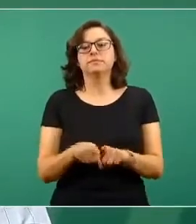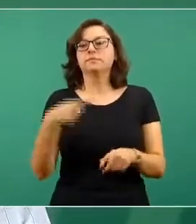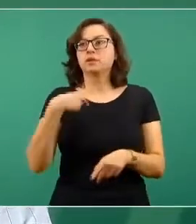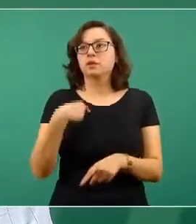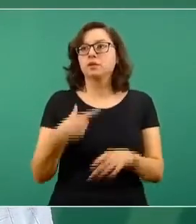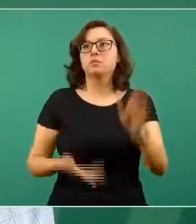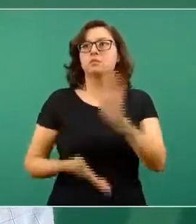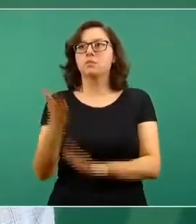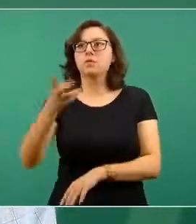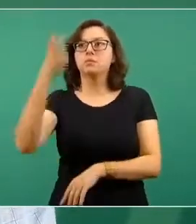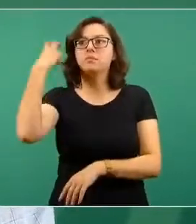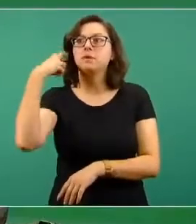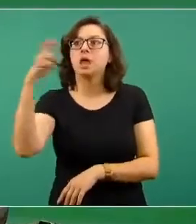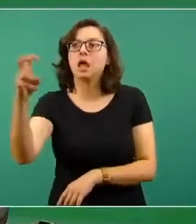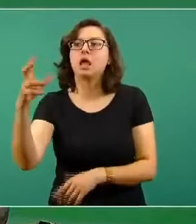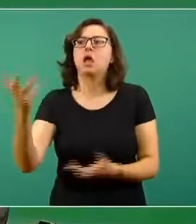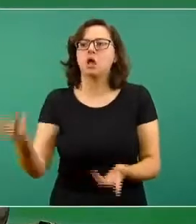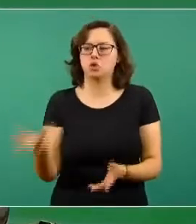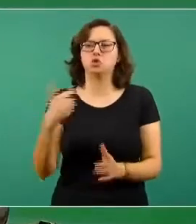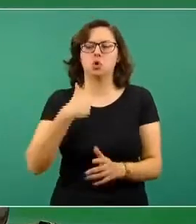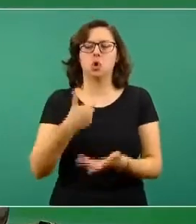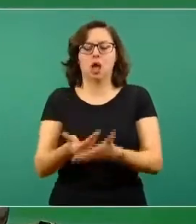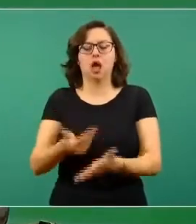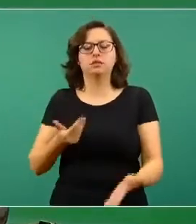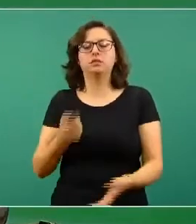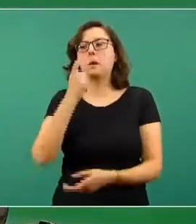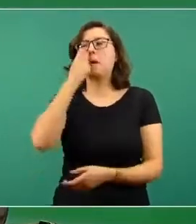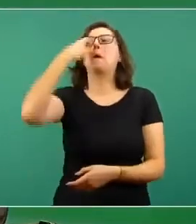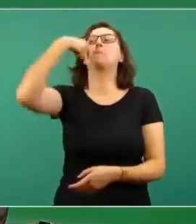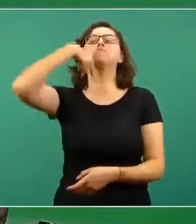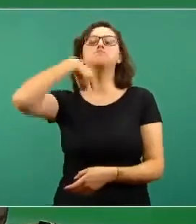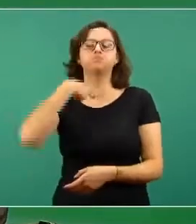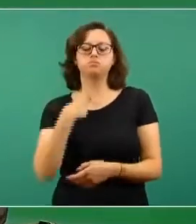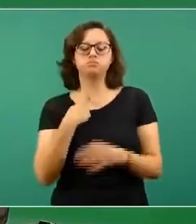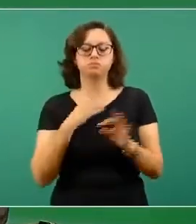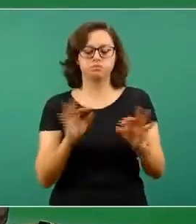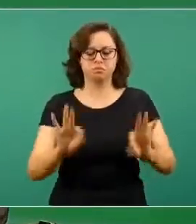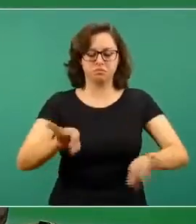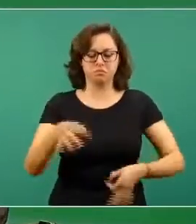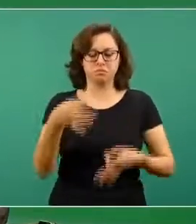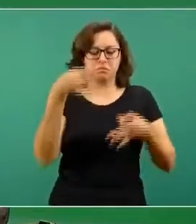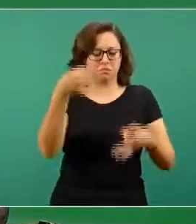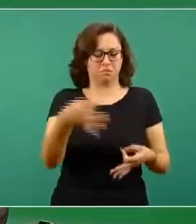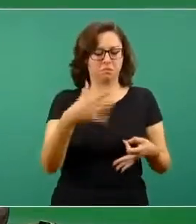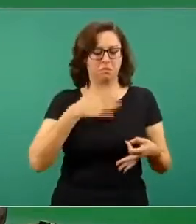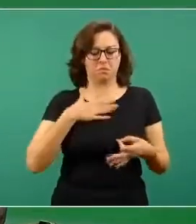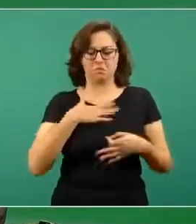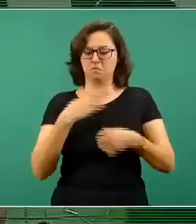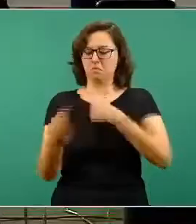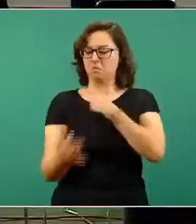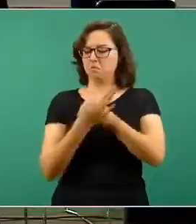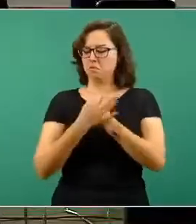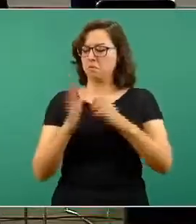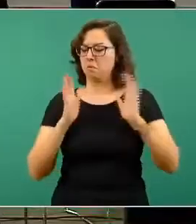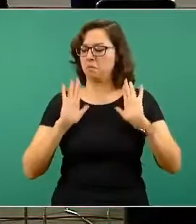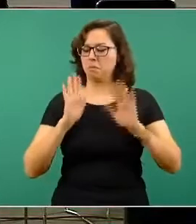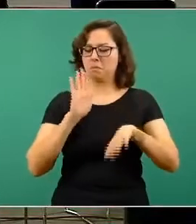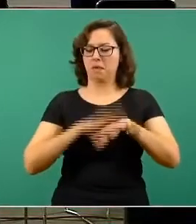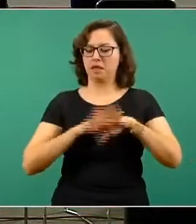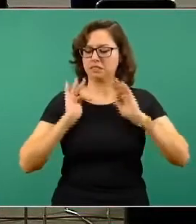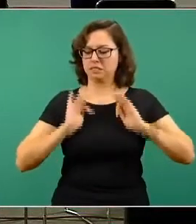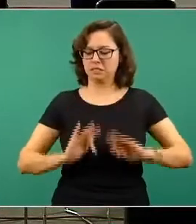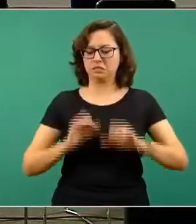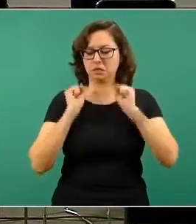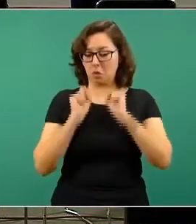viaje, me voy a hacer una prueba para pues irme de viaje como que con un poco más de percepción de